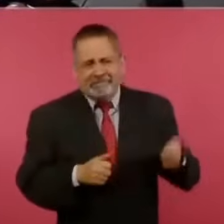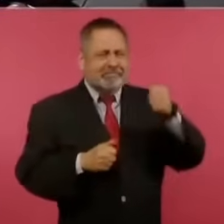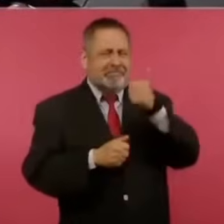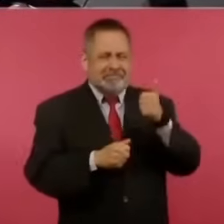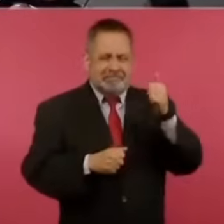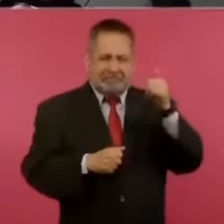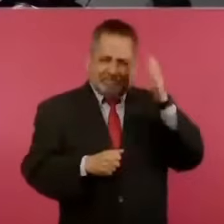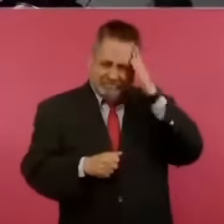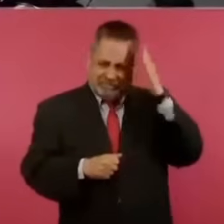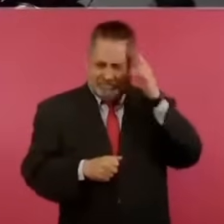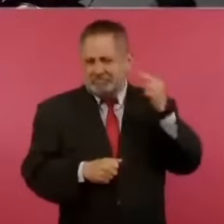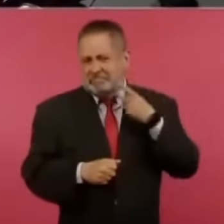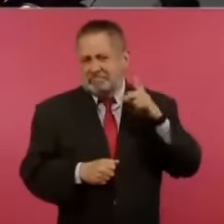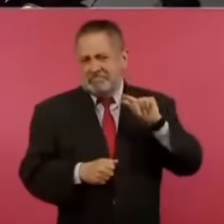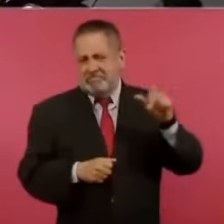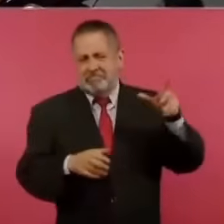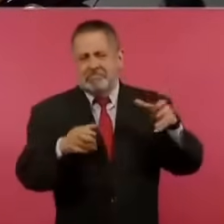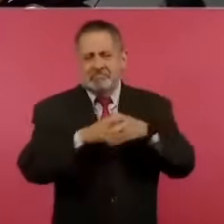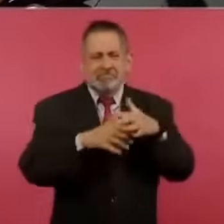hasta políticos